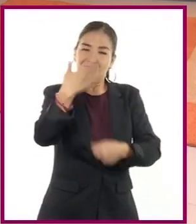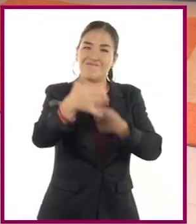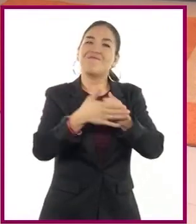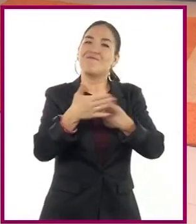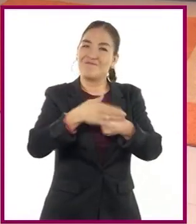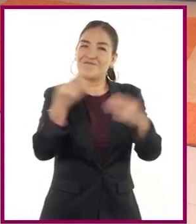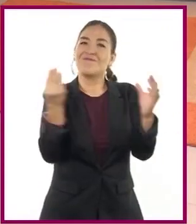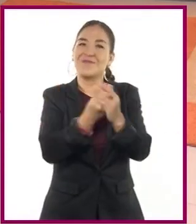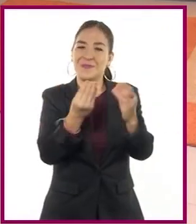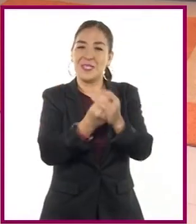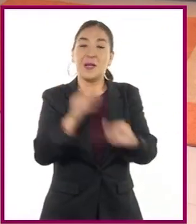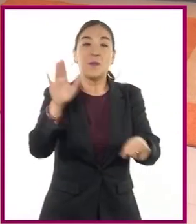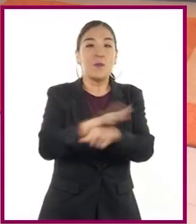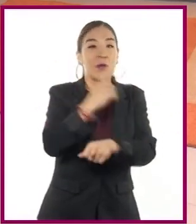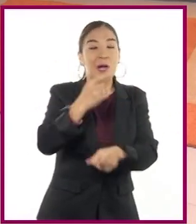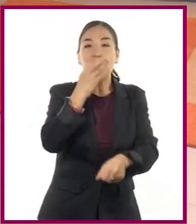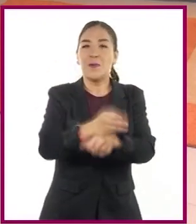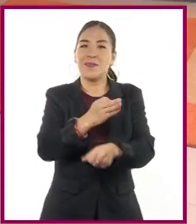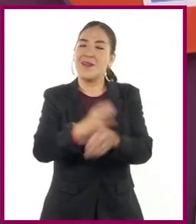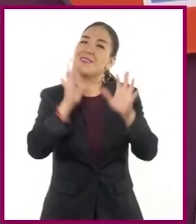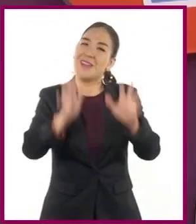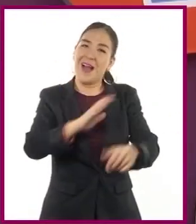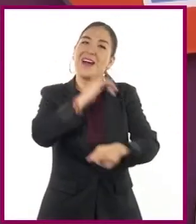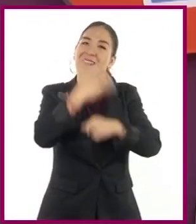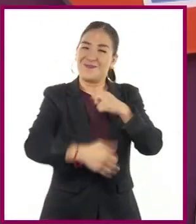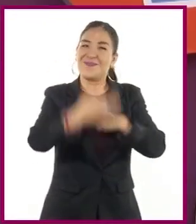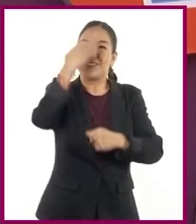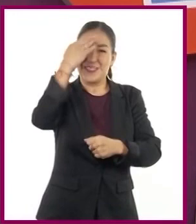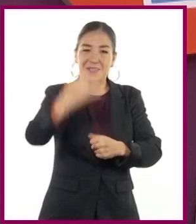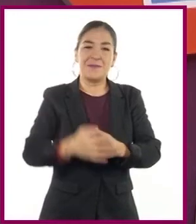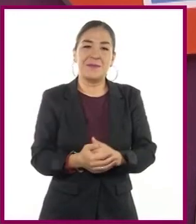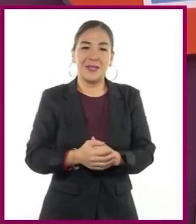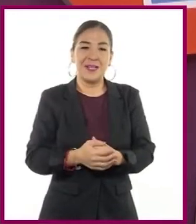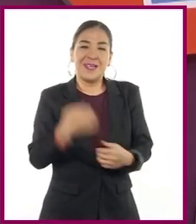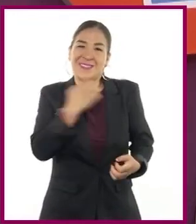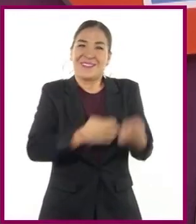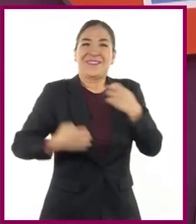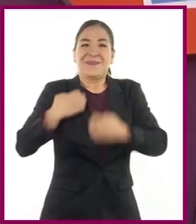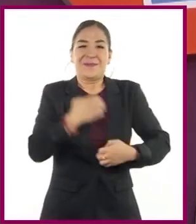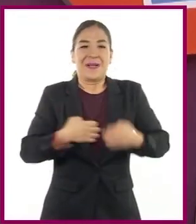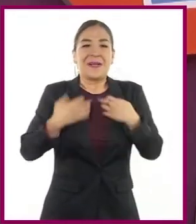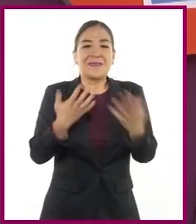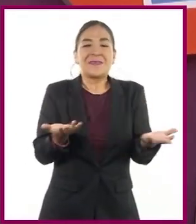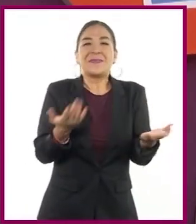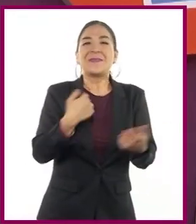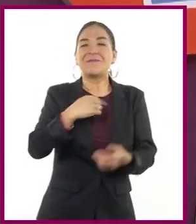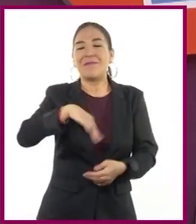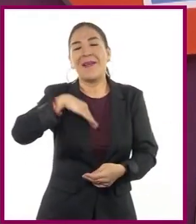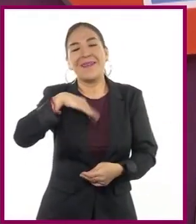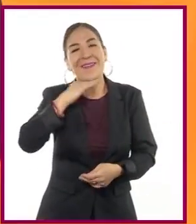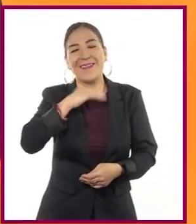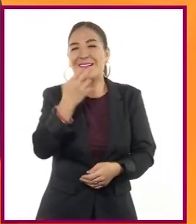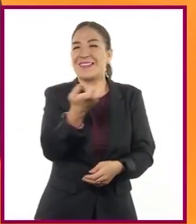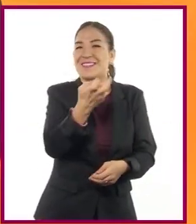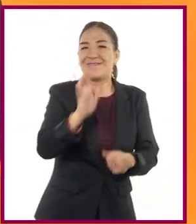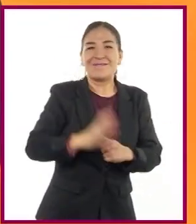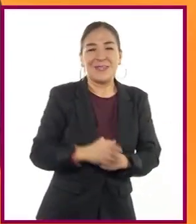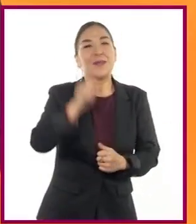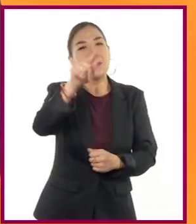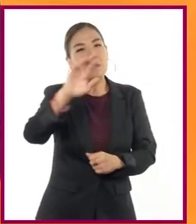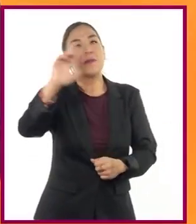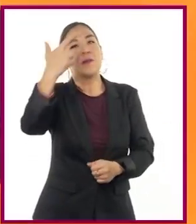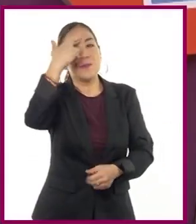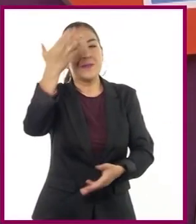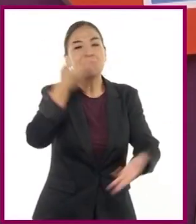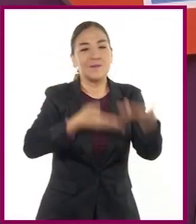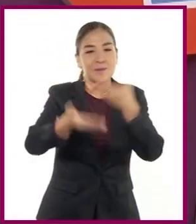siguiente sesión, porque ya se nos acabó el tiempo. De la emoción ni me había dado cuenta. Recuerden compartir